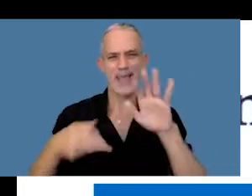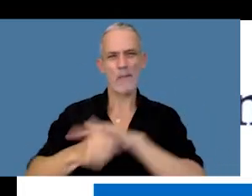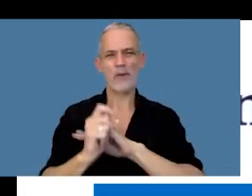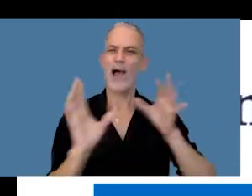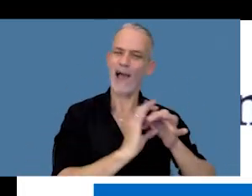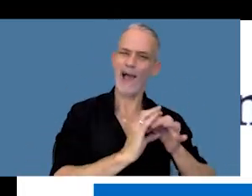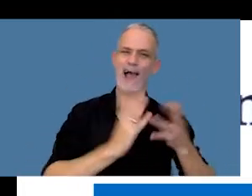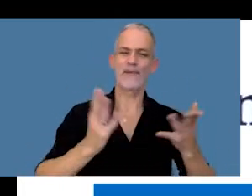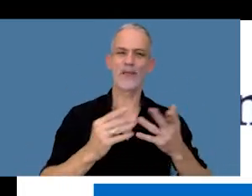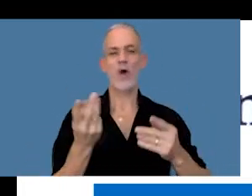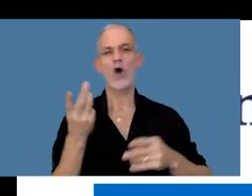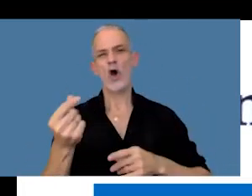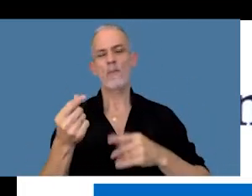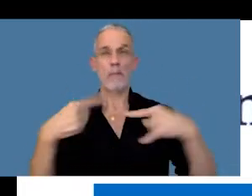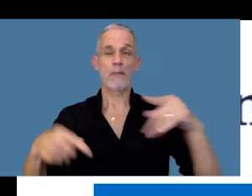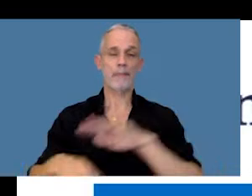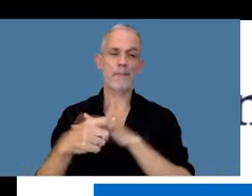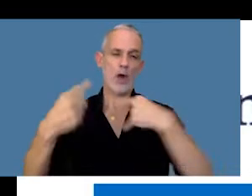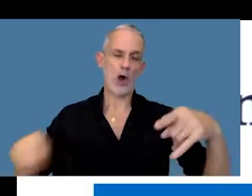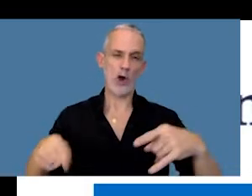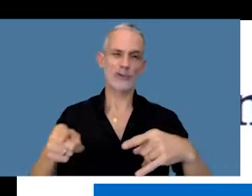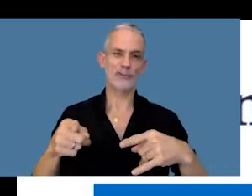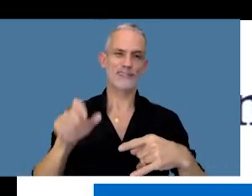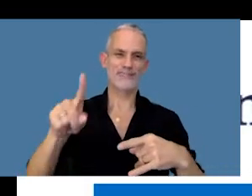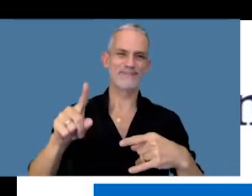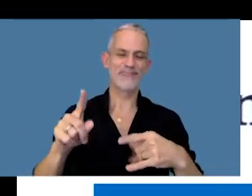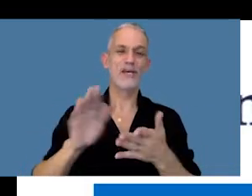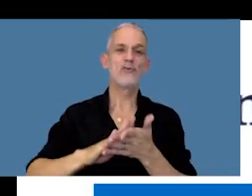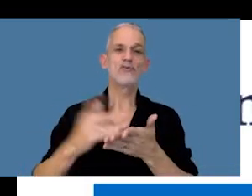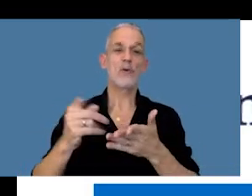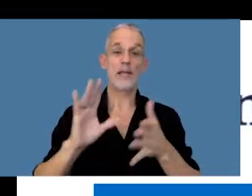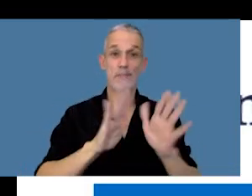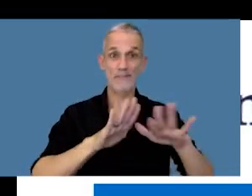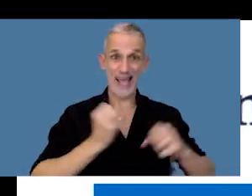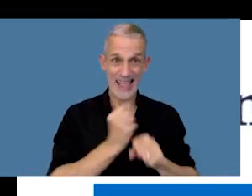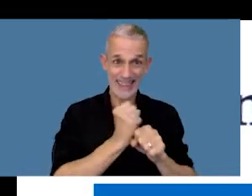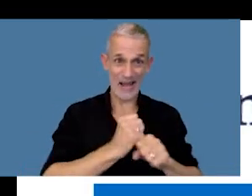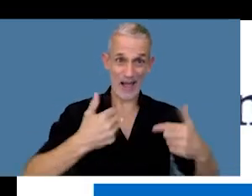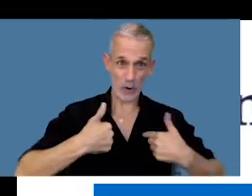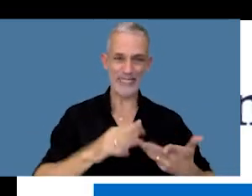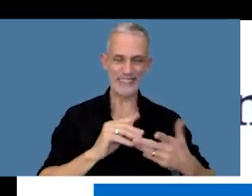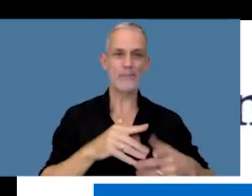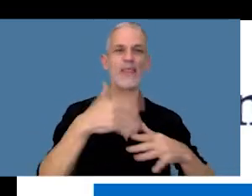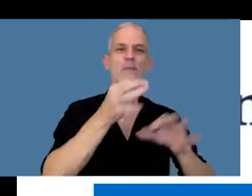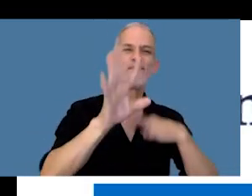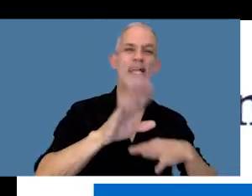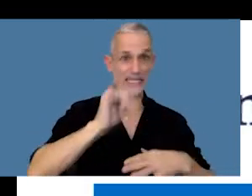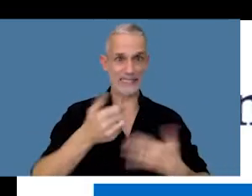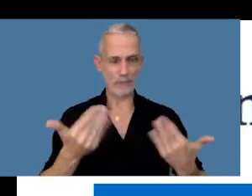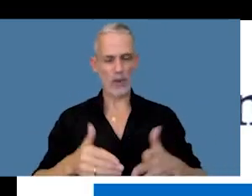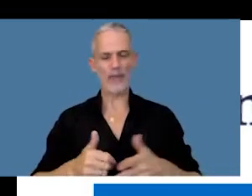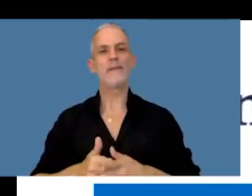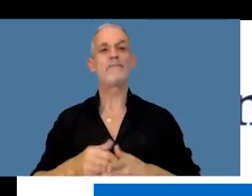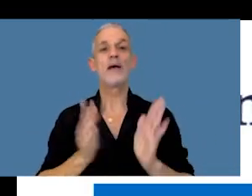no comprar insumos o bienes relacionados con la propia actividad para su reventa. El monotributista,